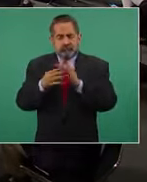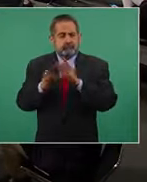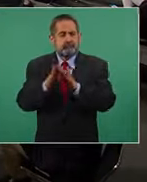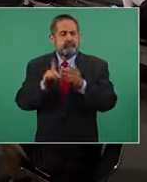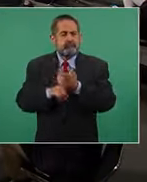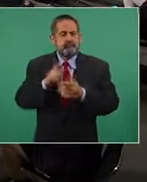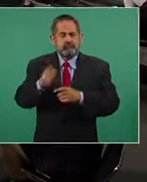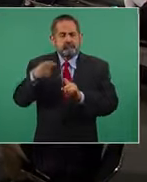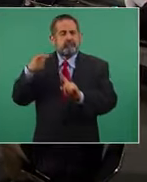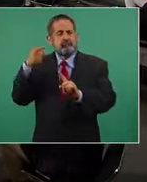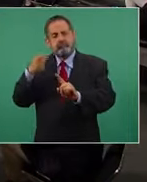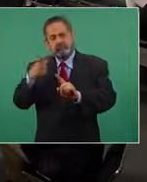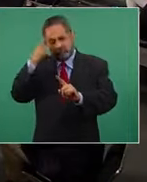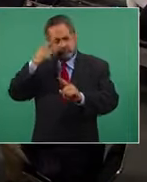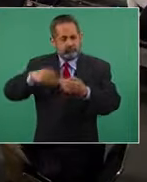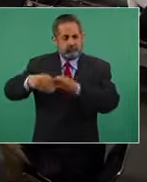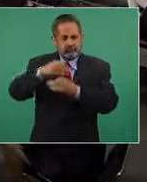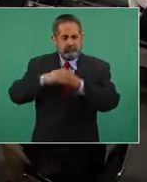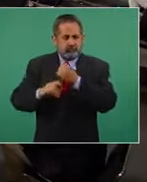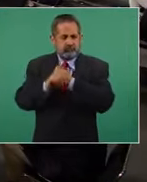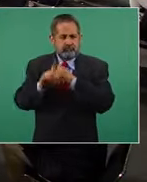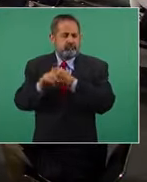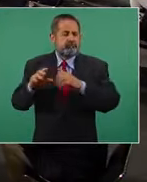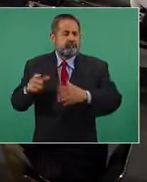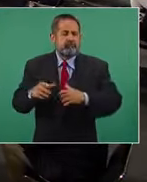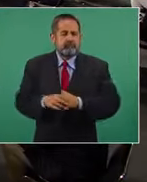solución integral a toda la problemática,